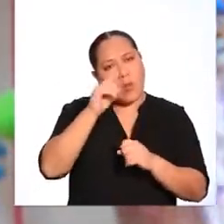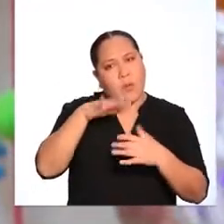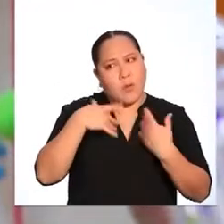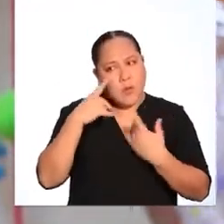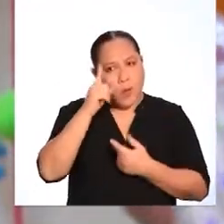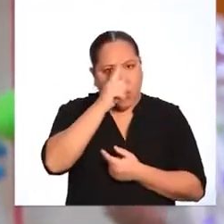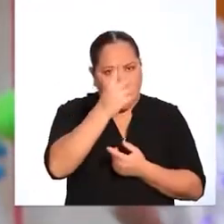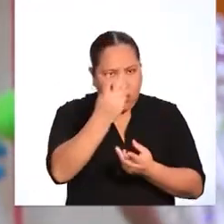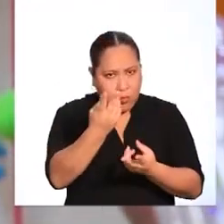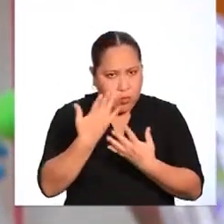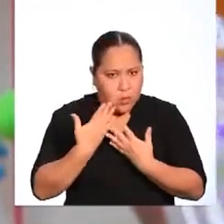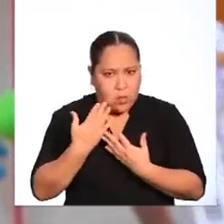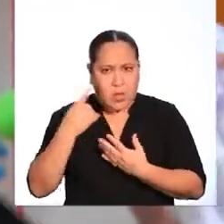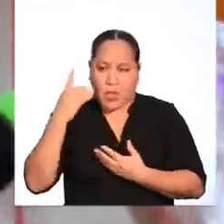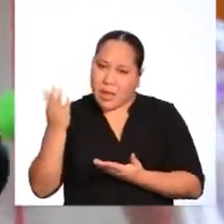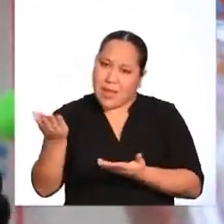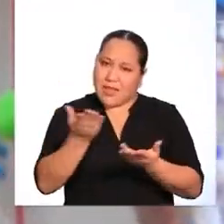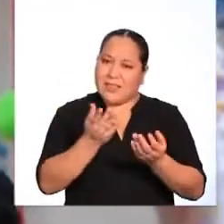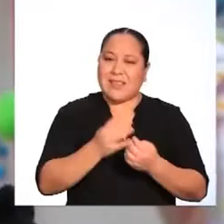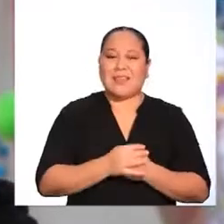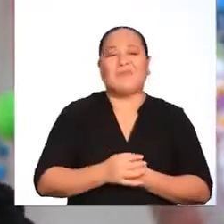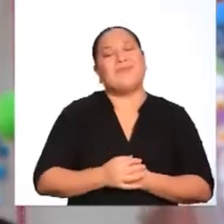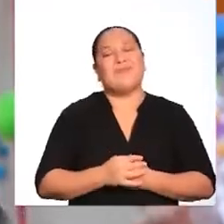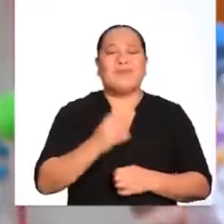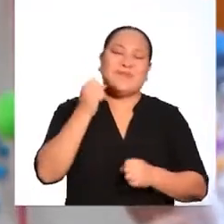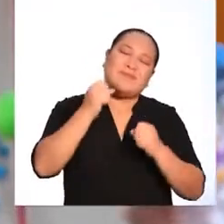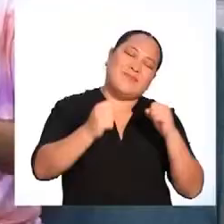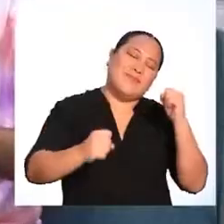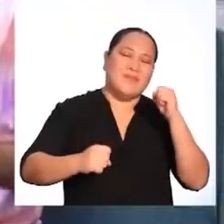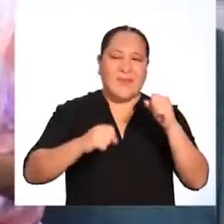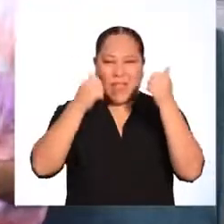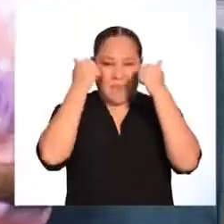pregunté si podía darme una y aire